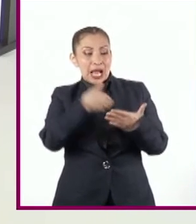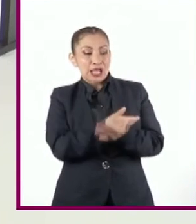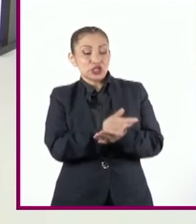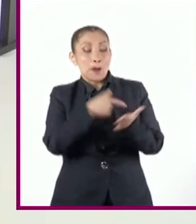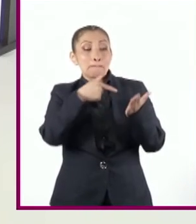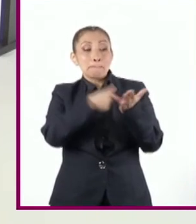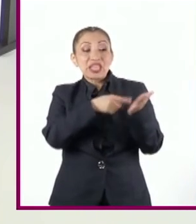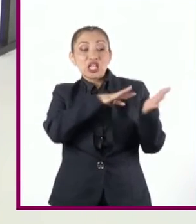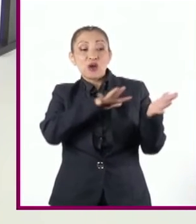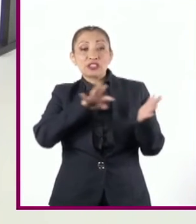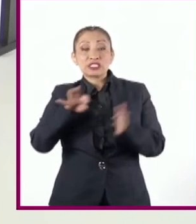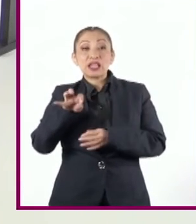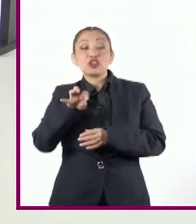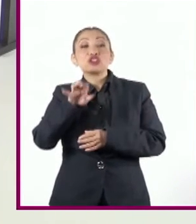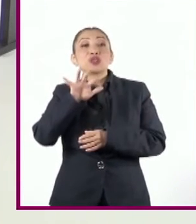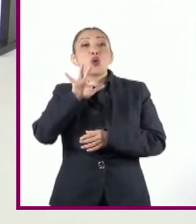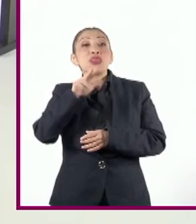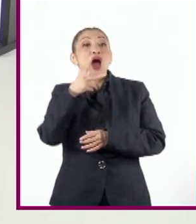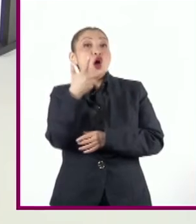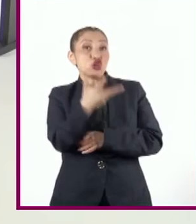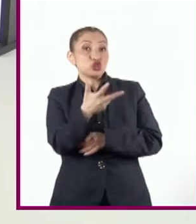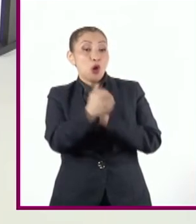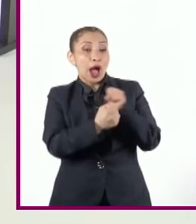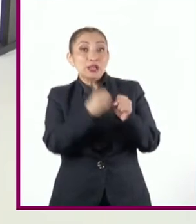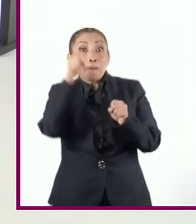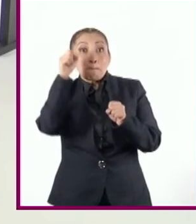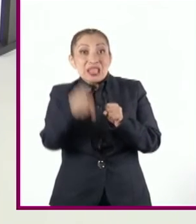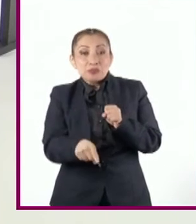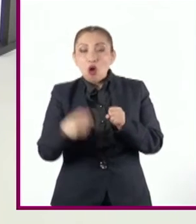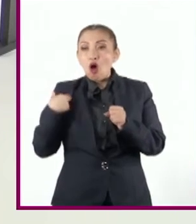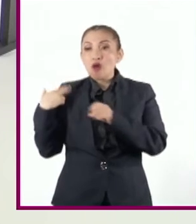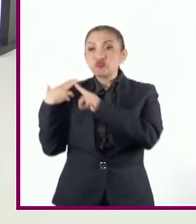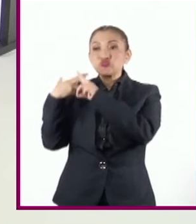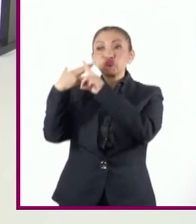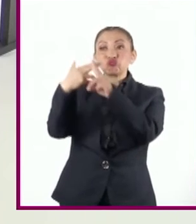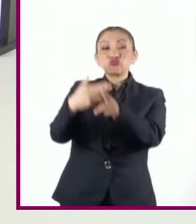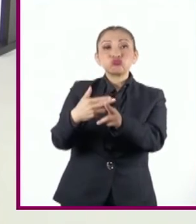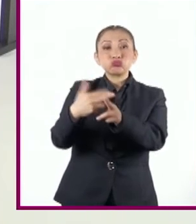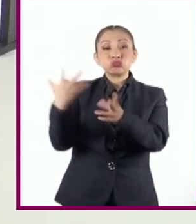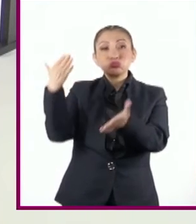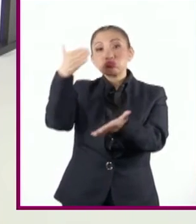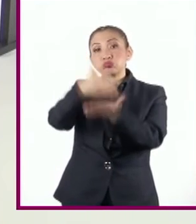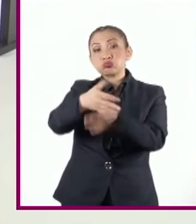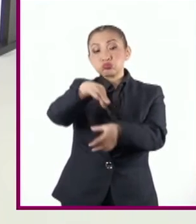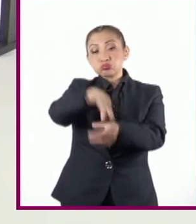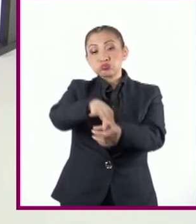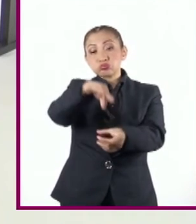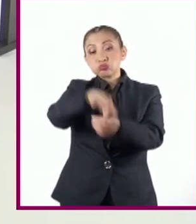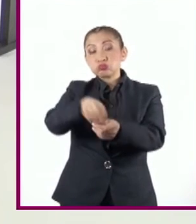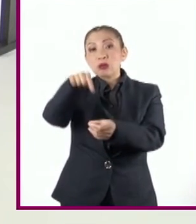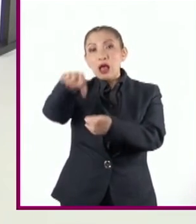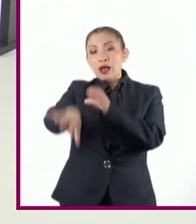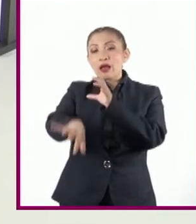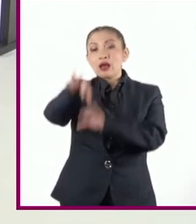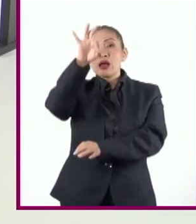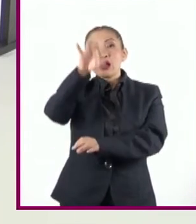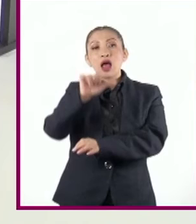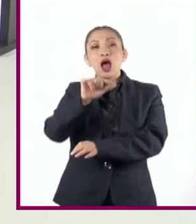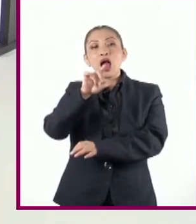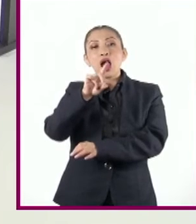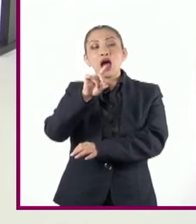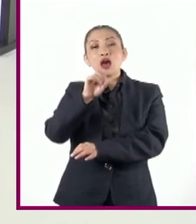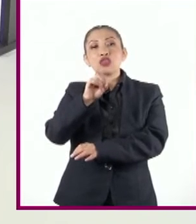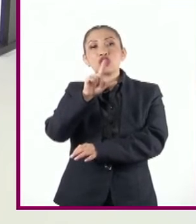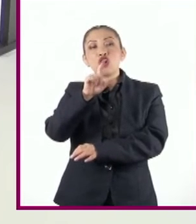en 1958, año en que se celebraron las elecciones federales, en donde es electo Adolfo